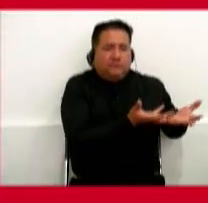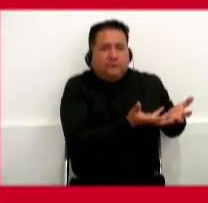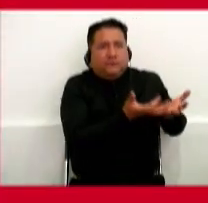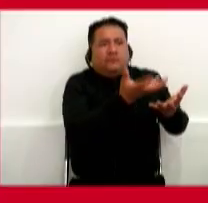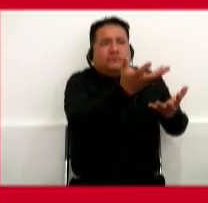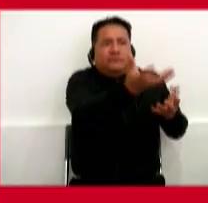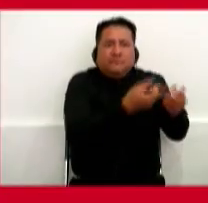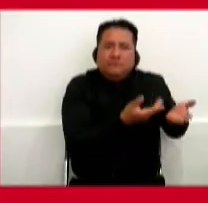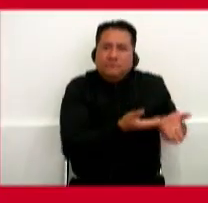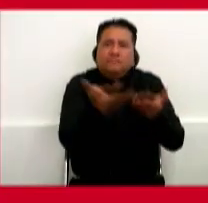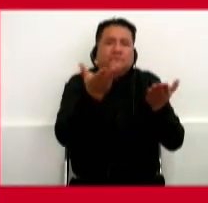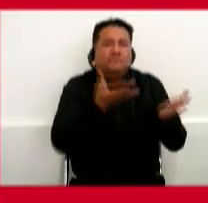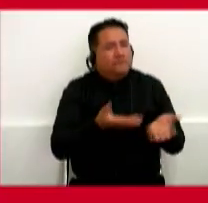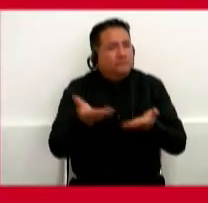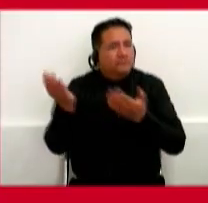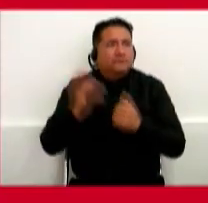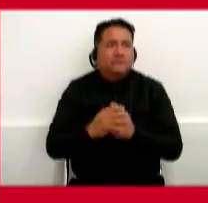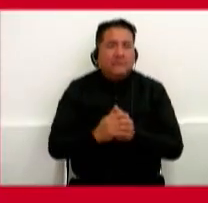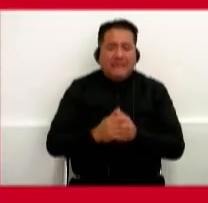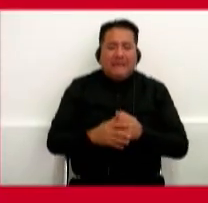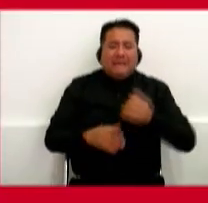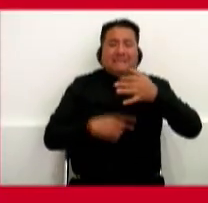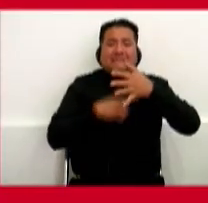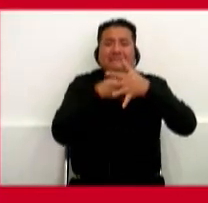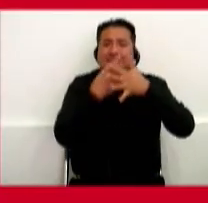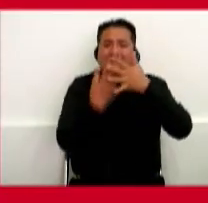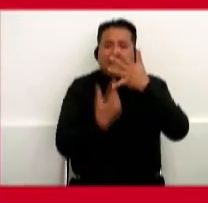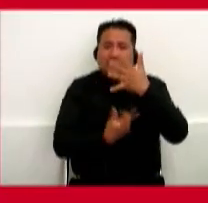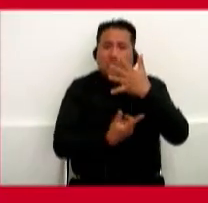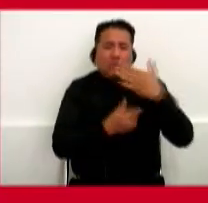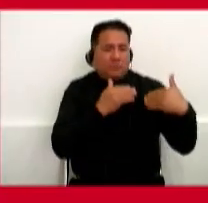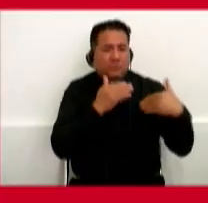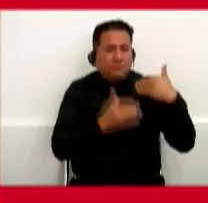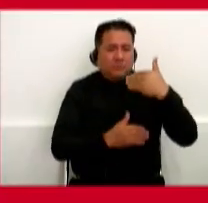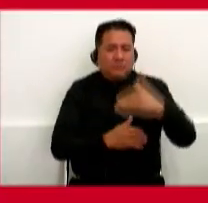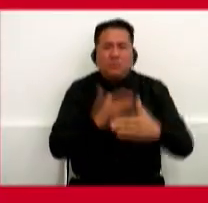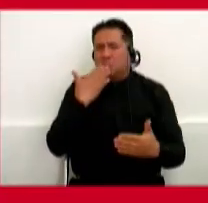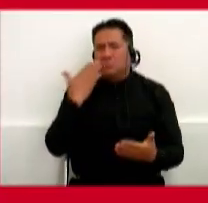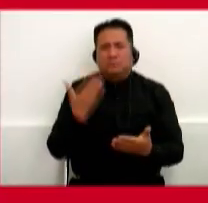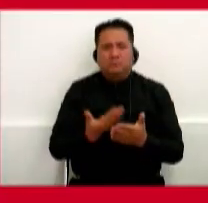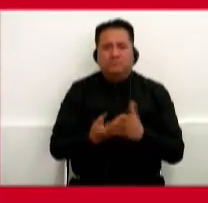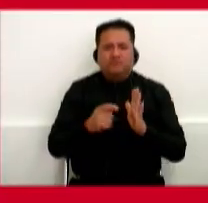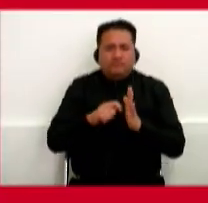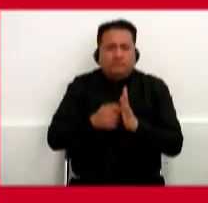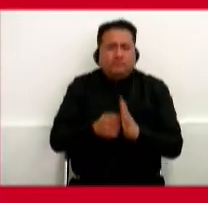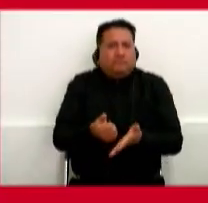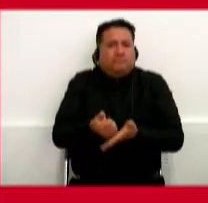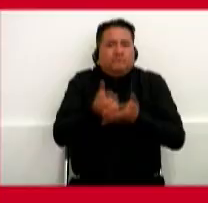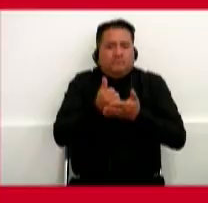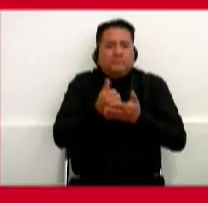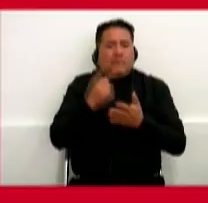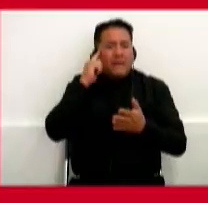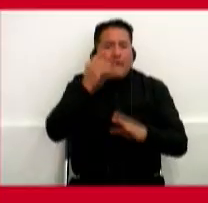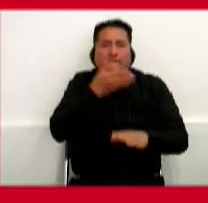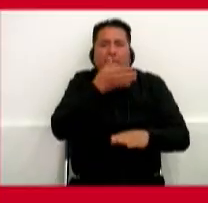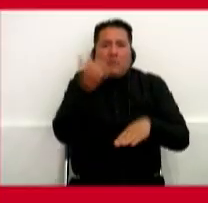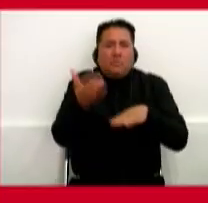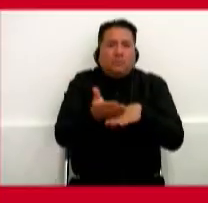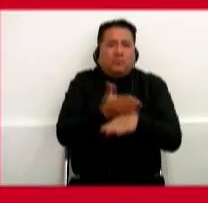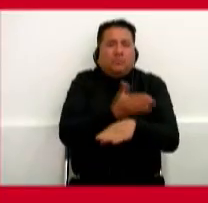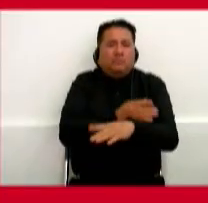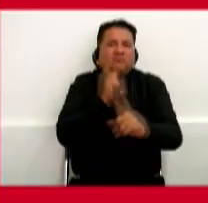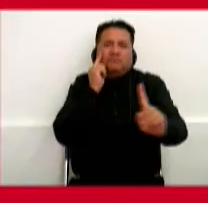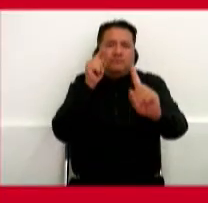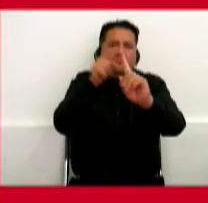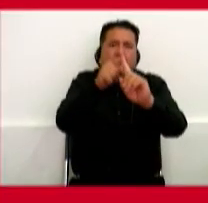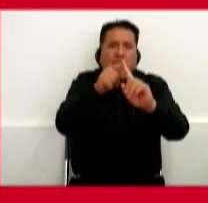que nos han guiado en todo el proceso de esta iniciativa. Y no solo quedar en papel, sino interiorizarlas y poder